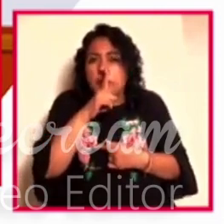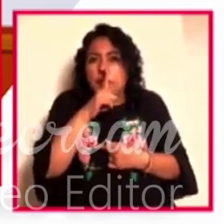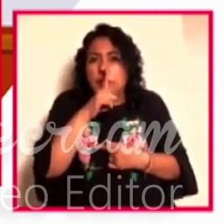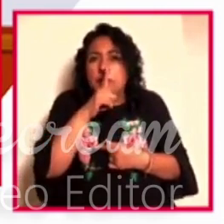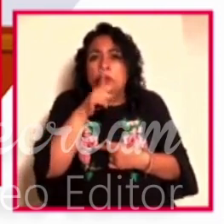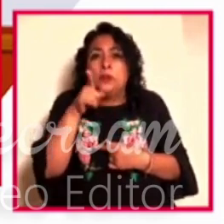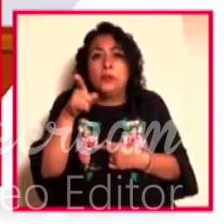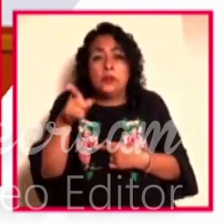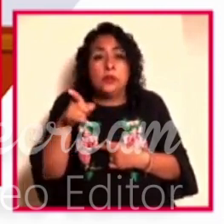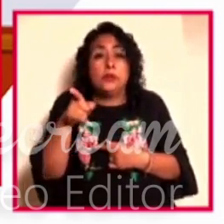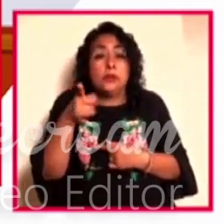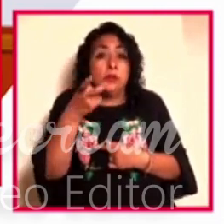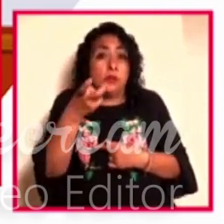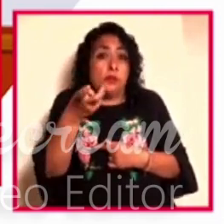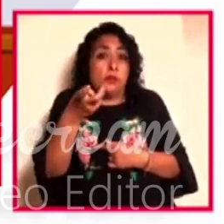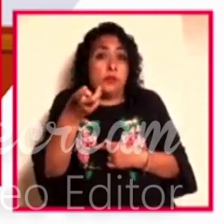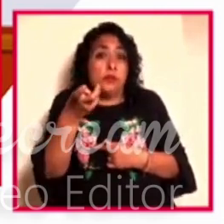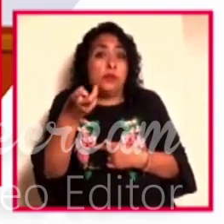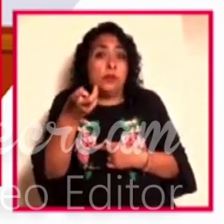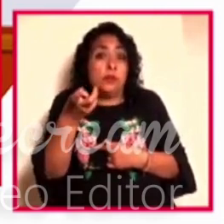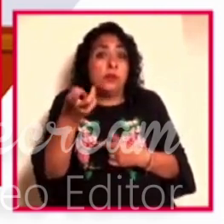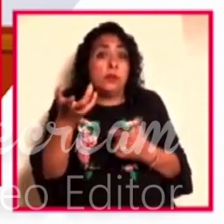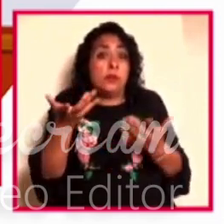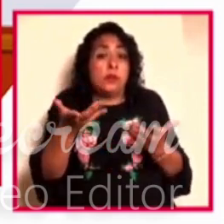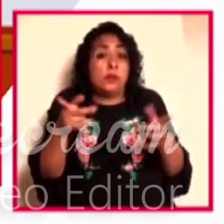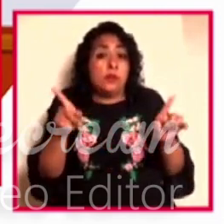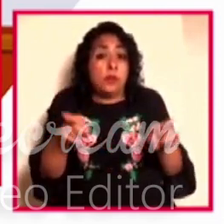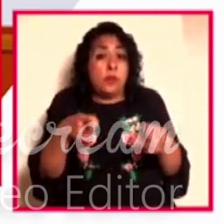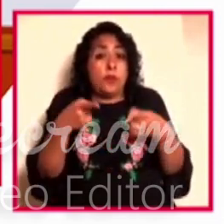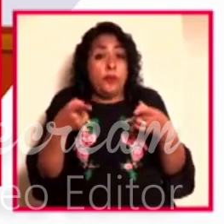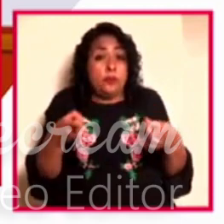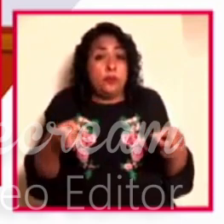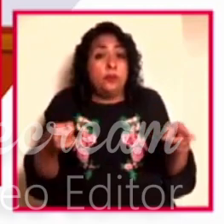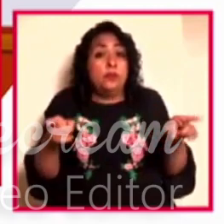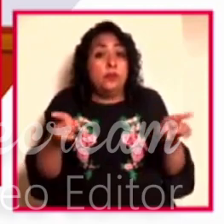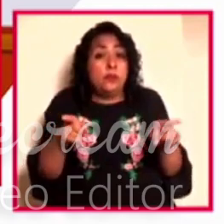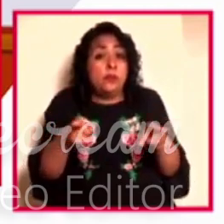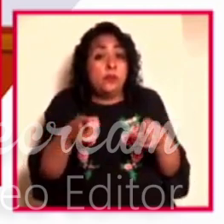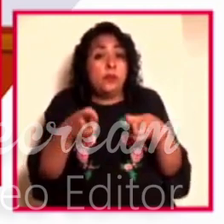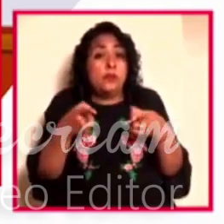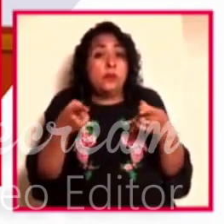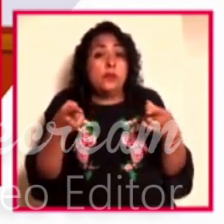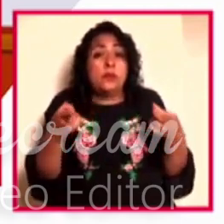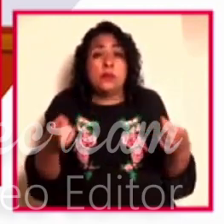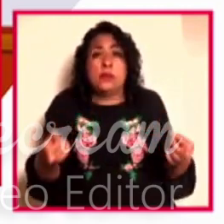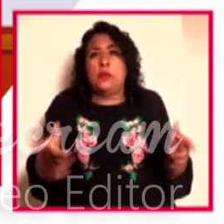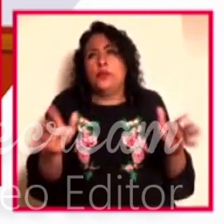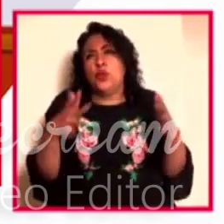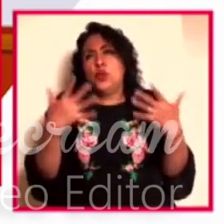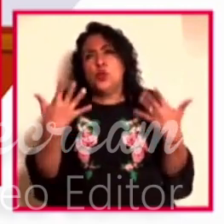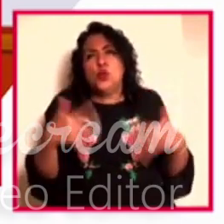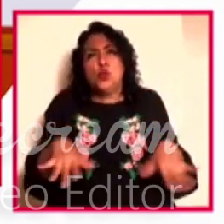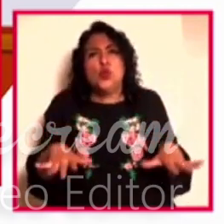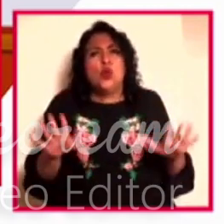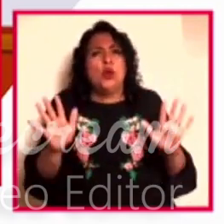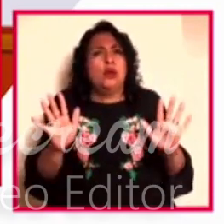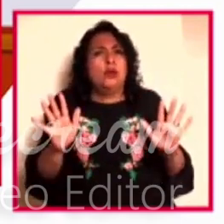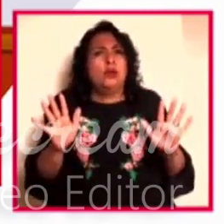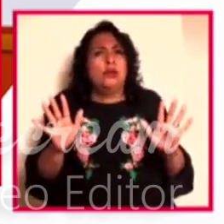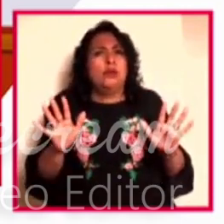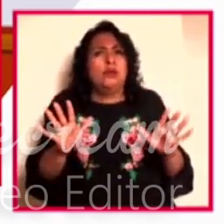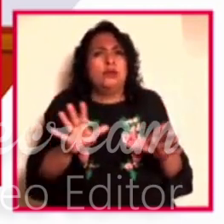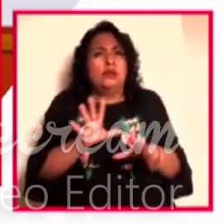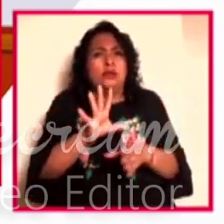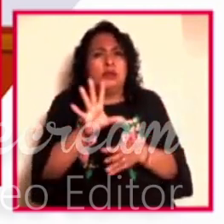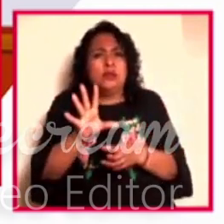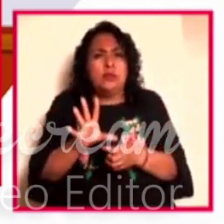detalles que hicieron su música, además de totalmente, absolutamente bien construida,